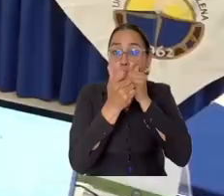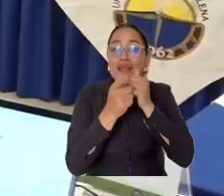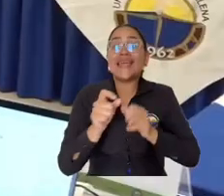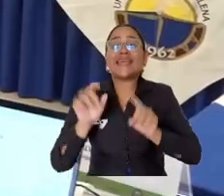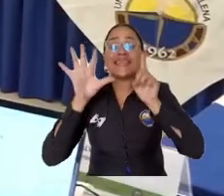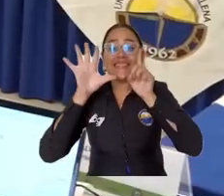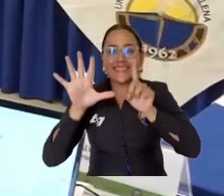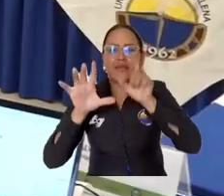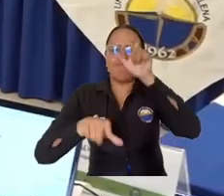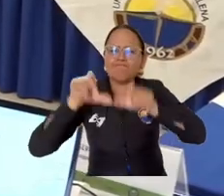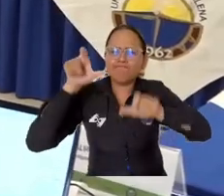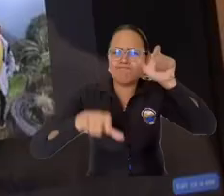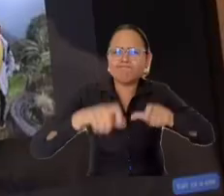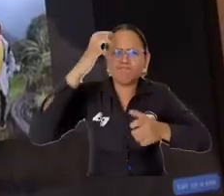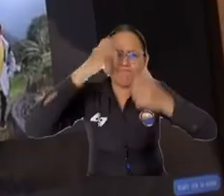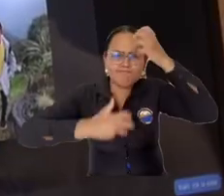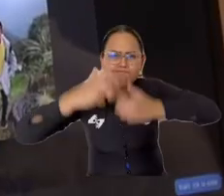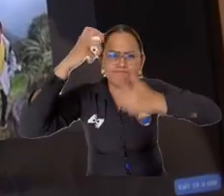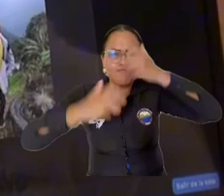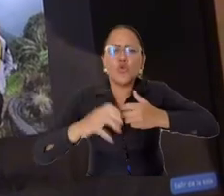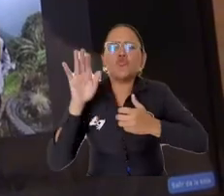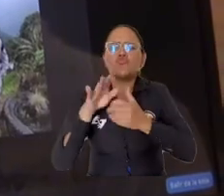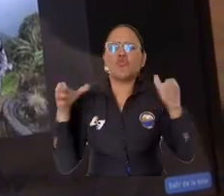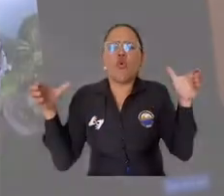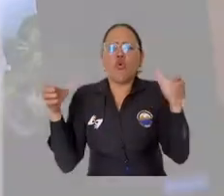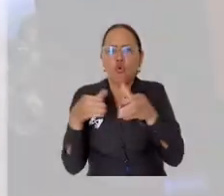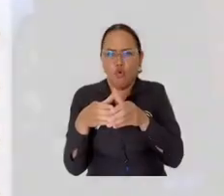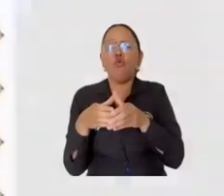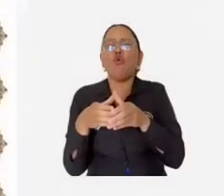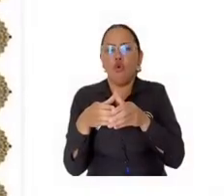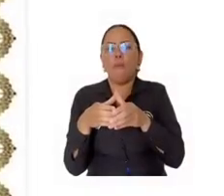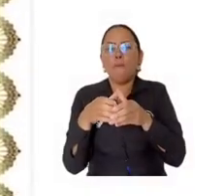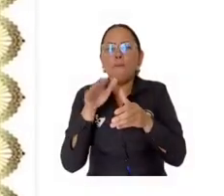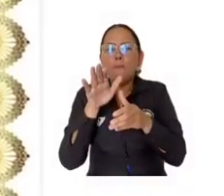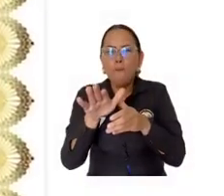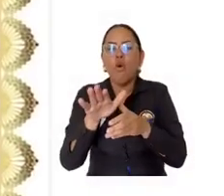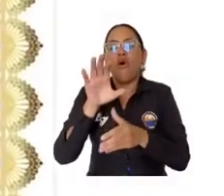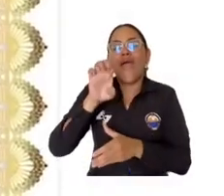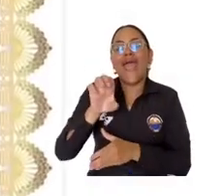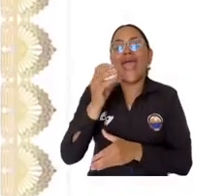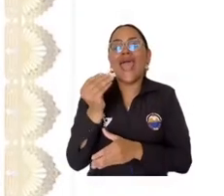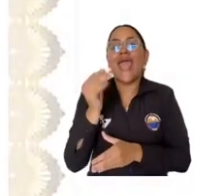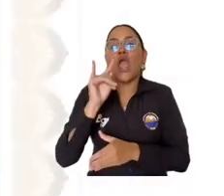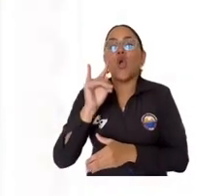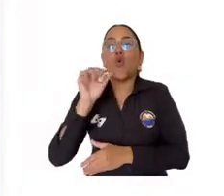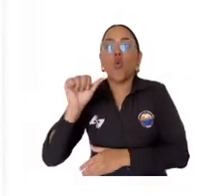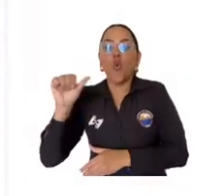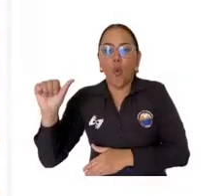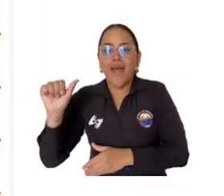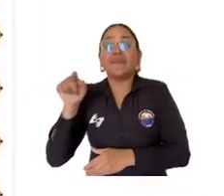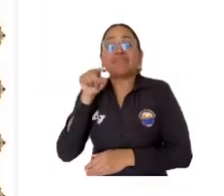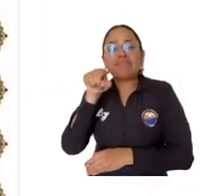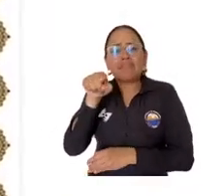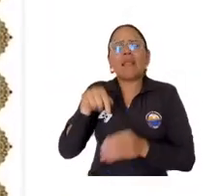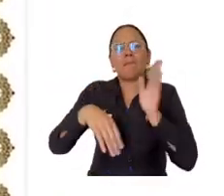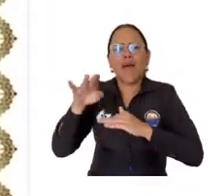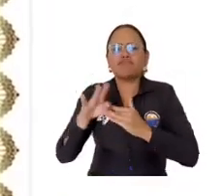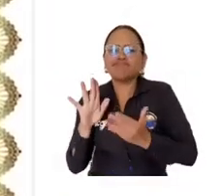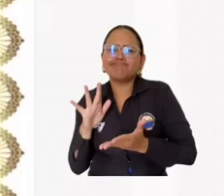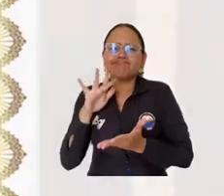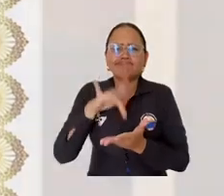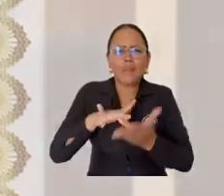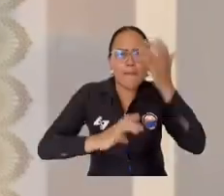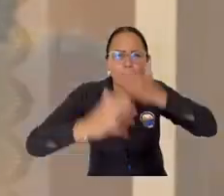Económicas, recibirá la visita de 6 pares evaluadores de la Agencia de Acreditación de Calidad de la Educación, ECUA, por sus siglas en